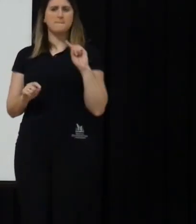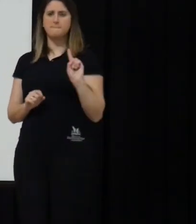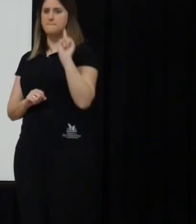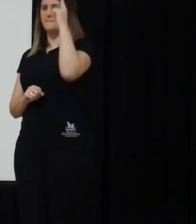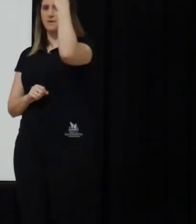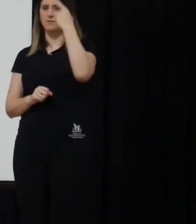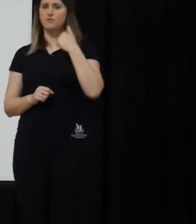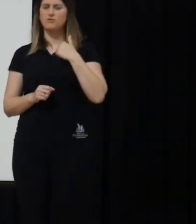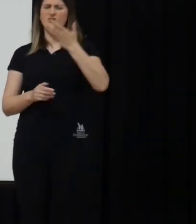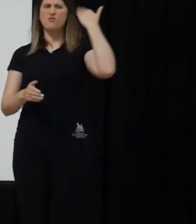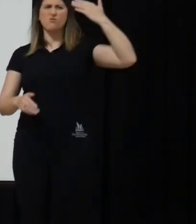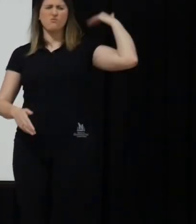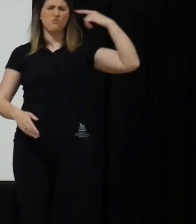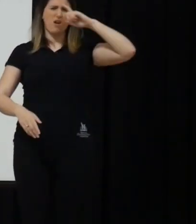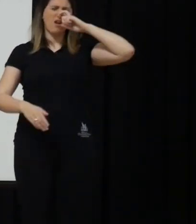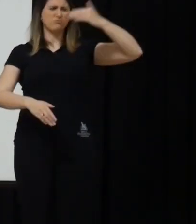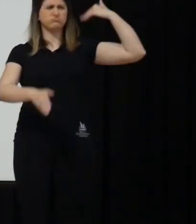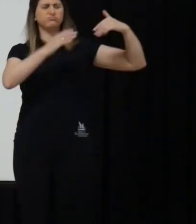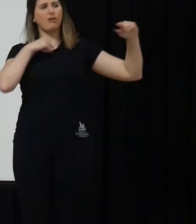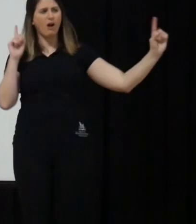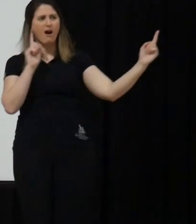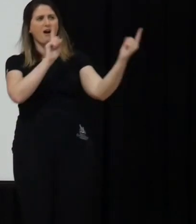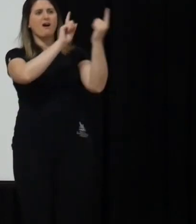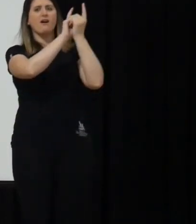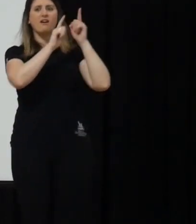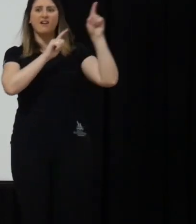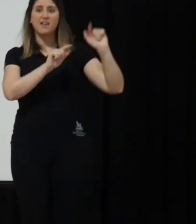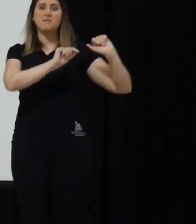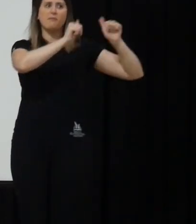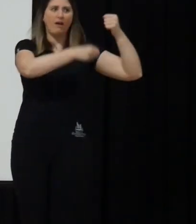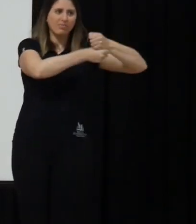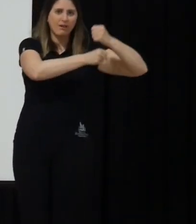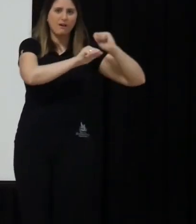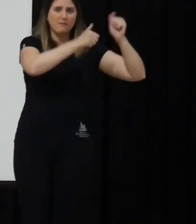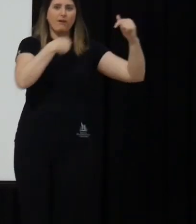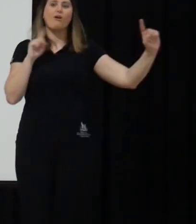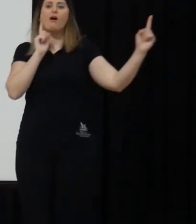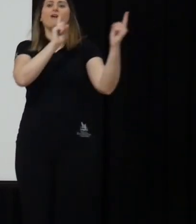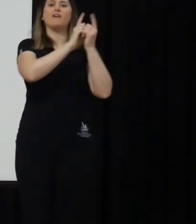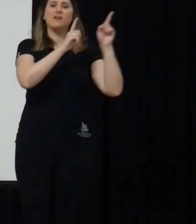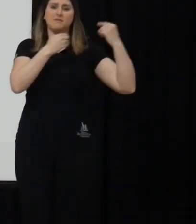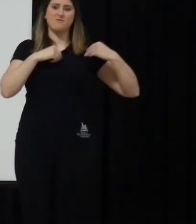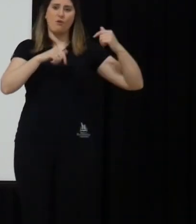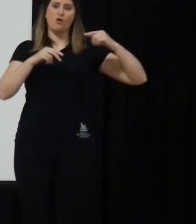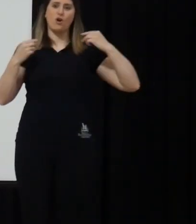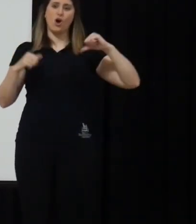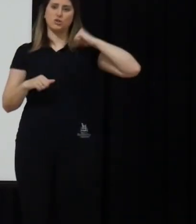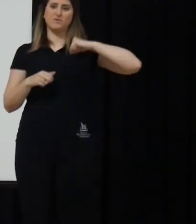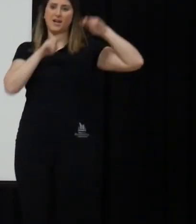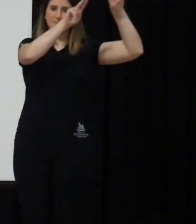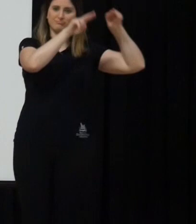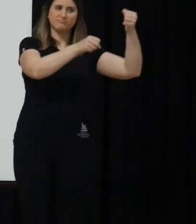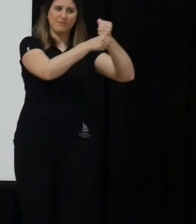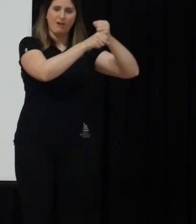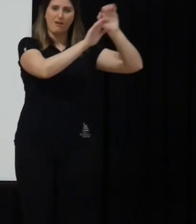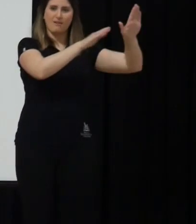Yo lo conocí hace mucho tiempo, cuando él empezaba de residente, y